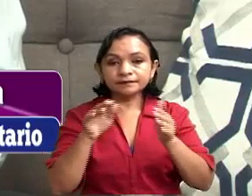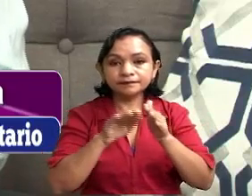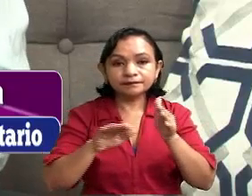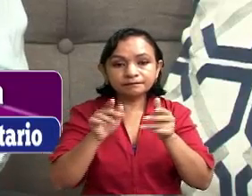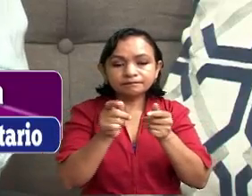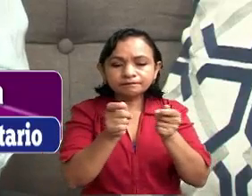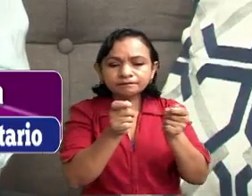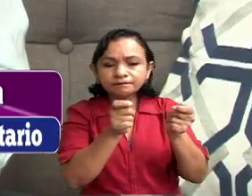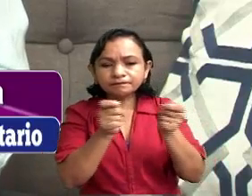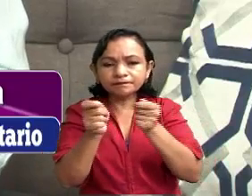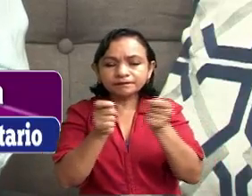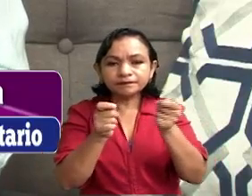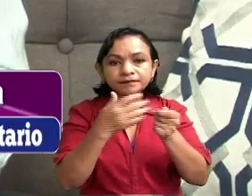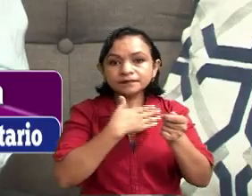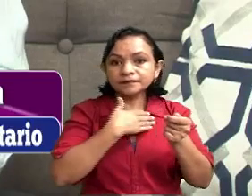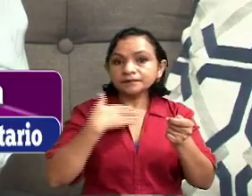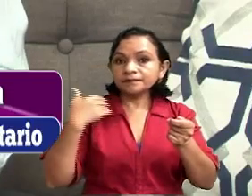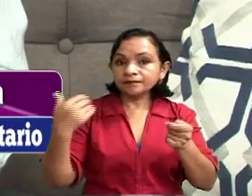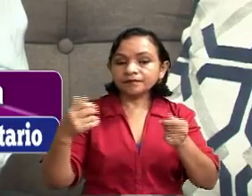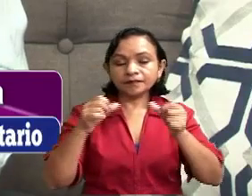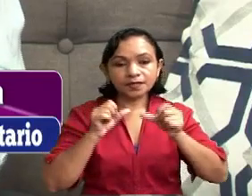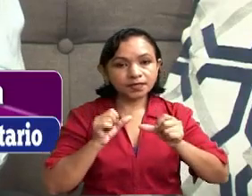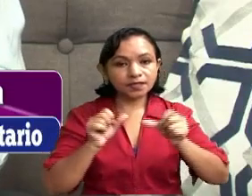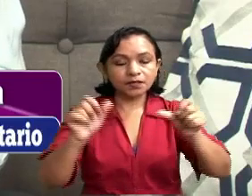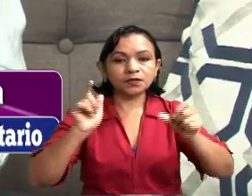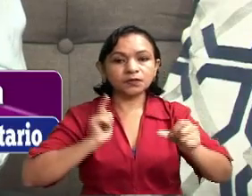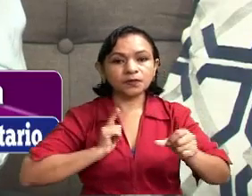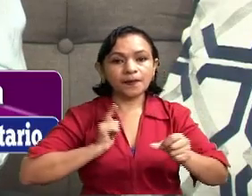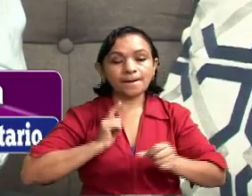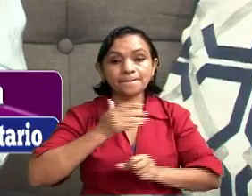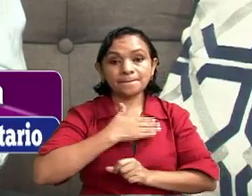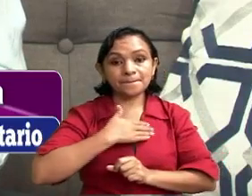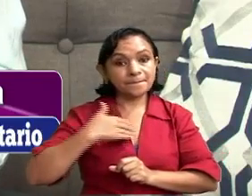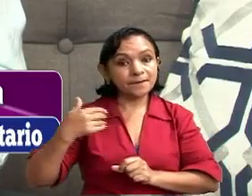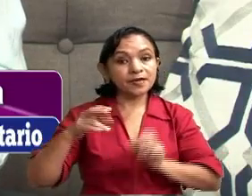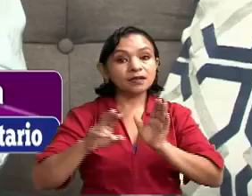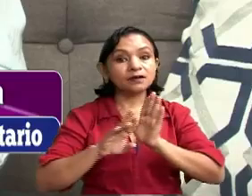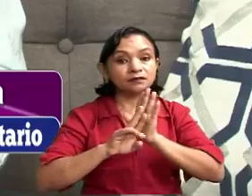ajustes correspondientes para que siga teniendo los efectos